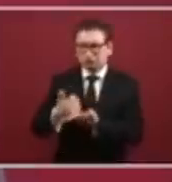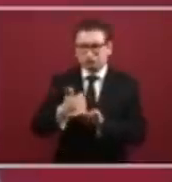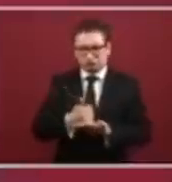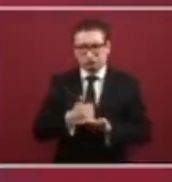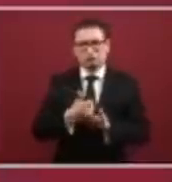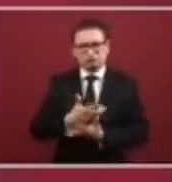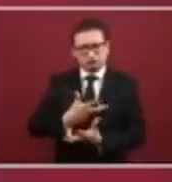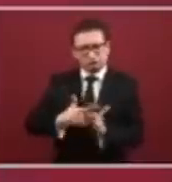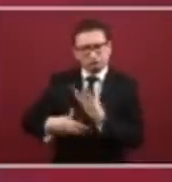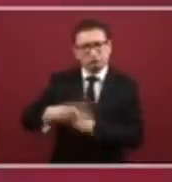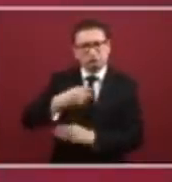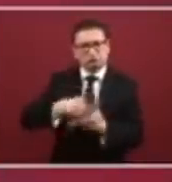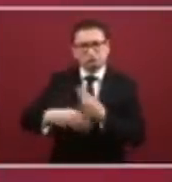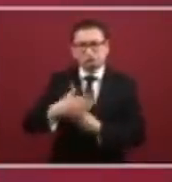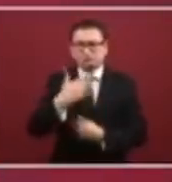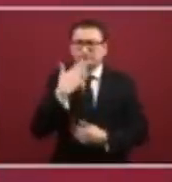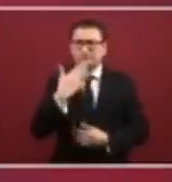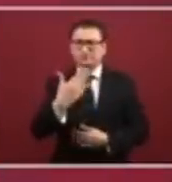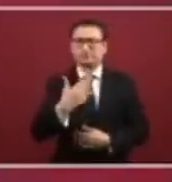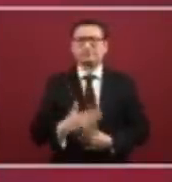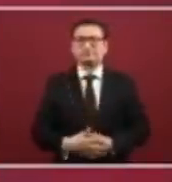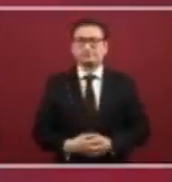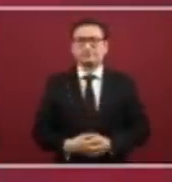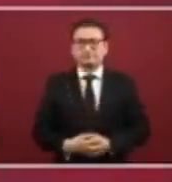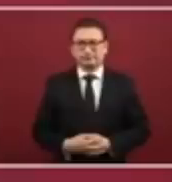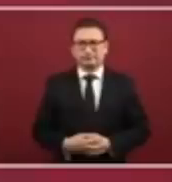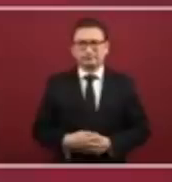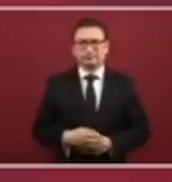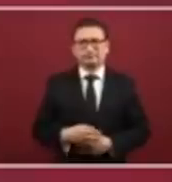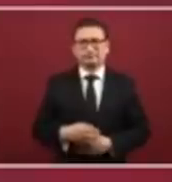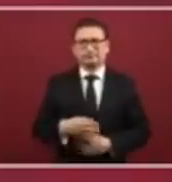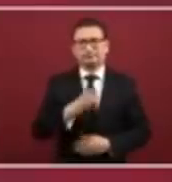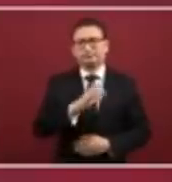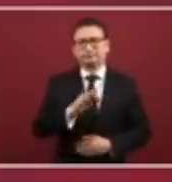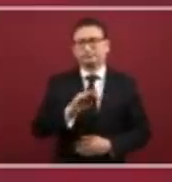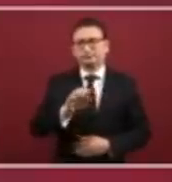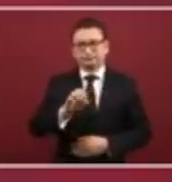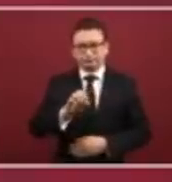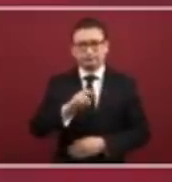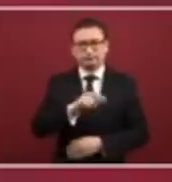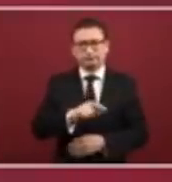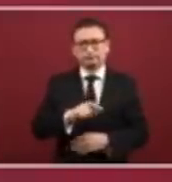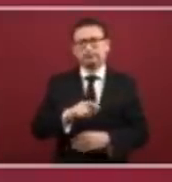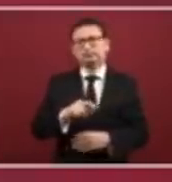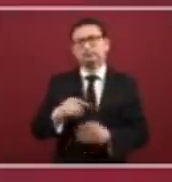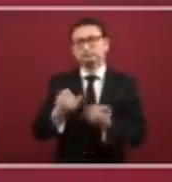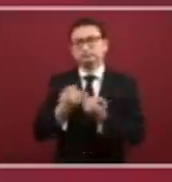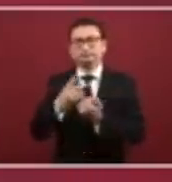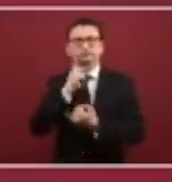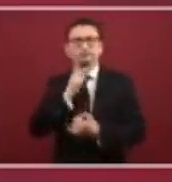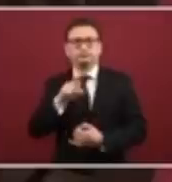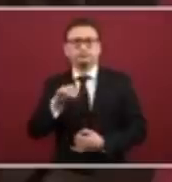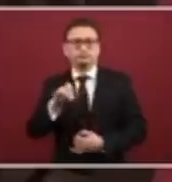de ayuda mutua entre la Secretaría de Energía y Pemex.